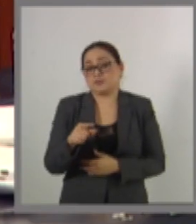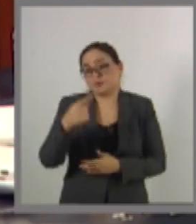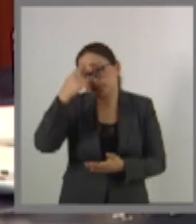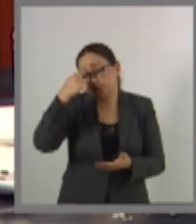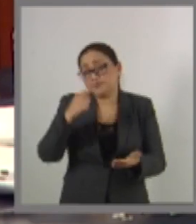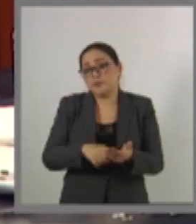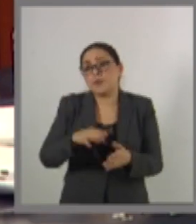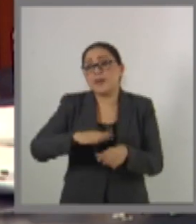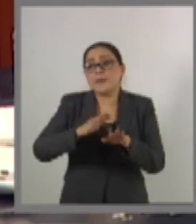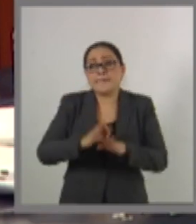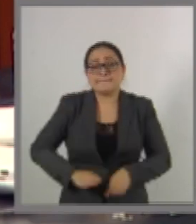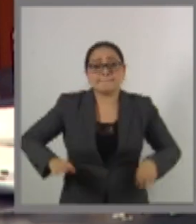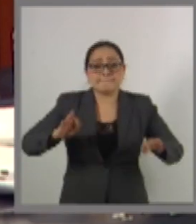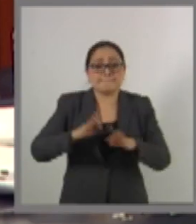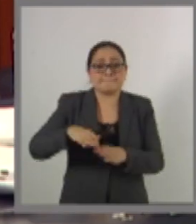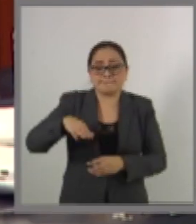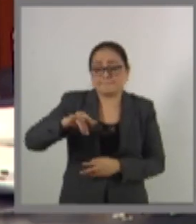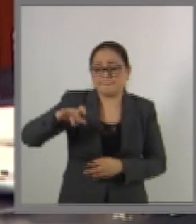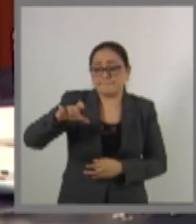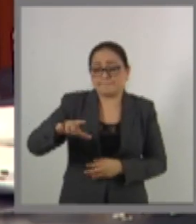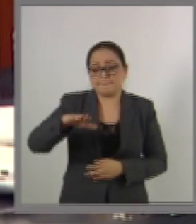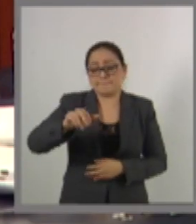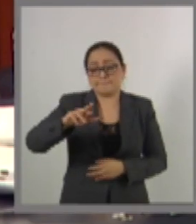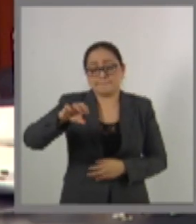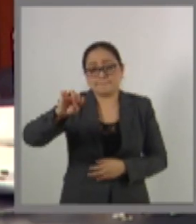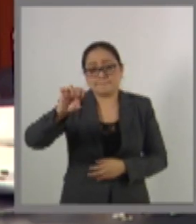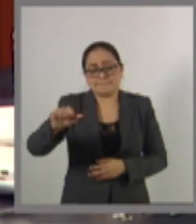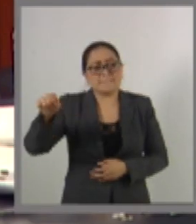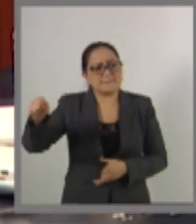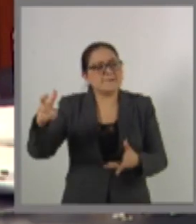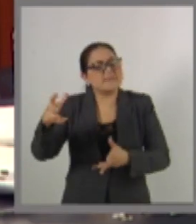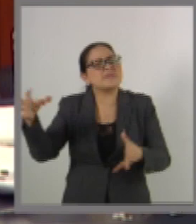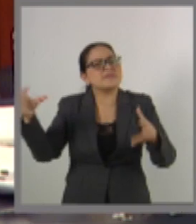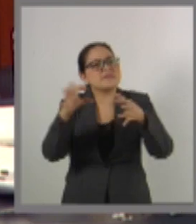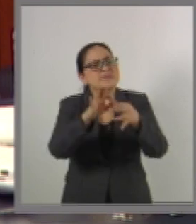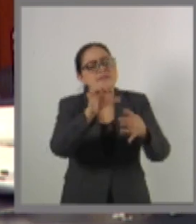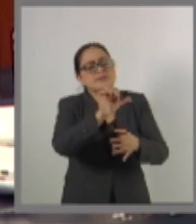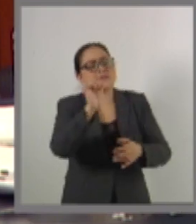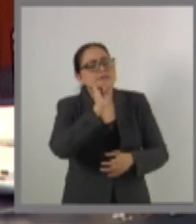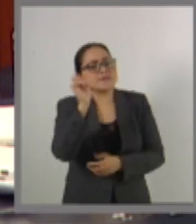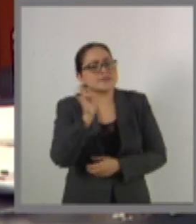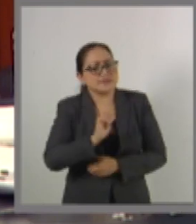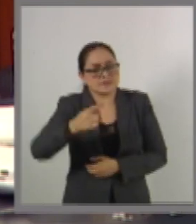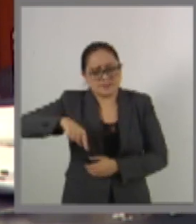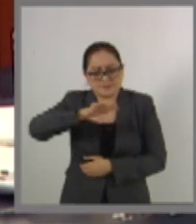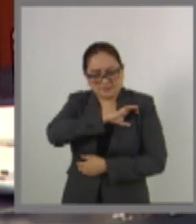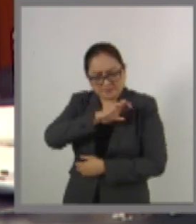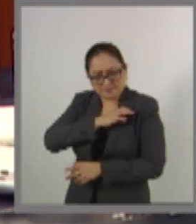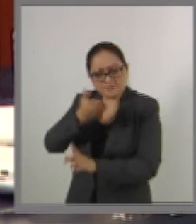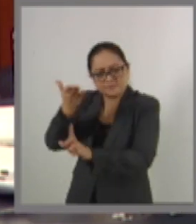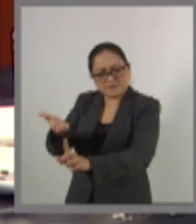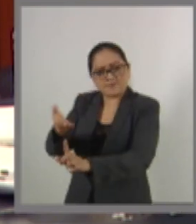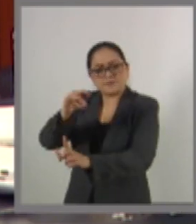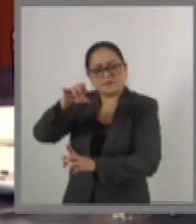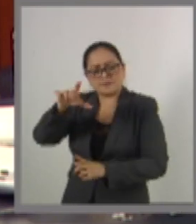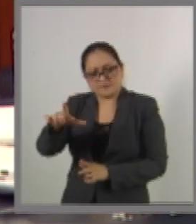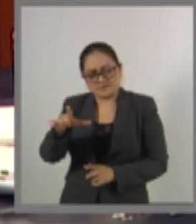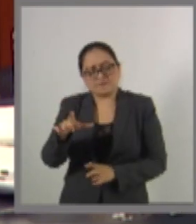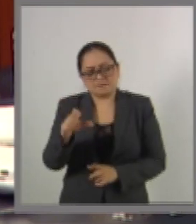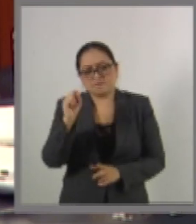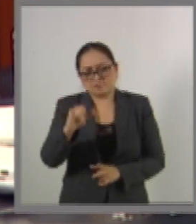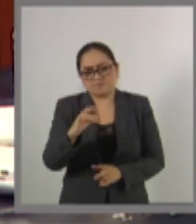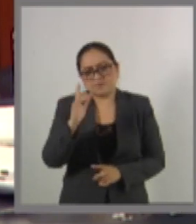Miguel Barbosa supo hacer es amigos y amigas. Se te aprecia mucho, querido Miguel.